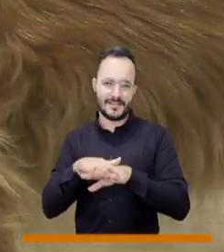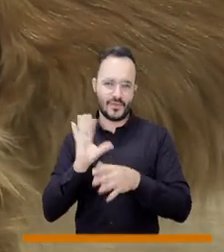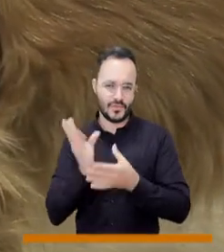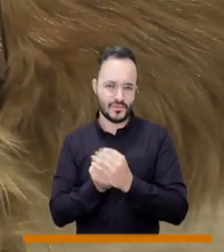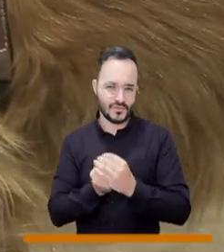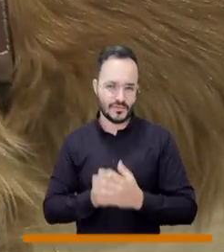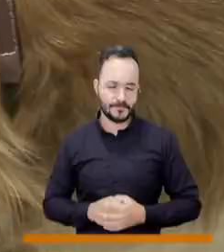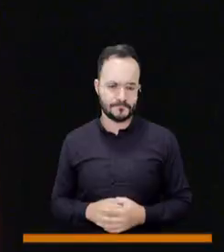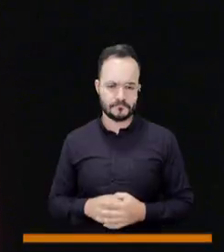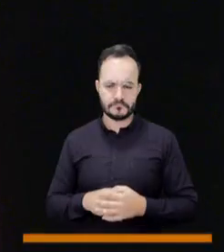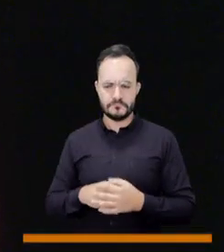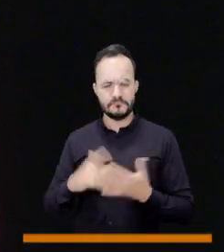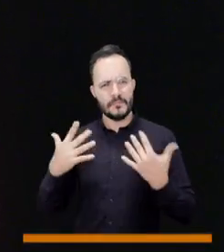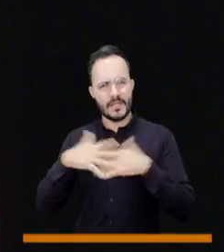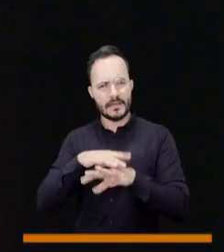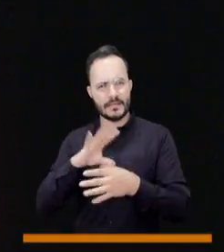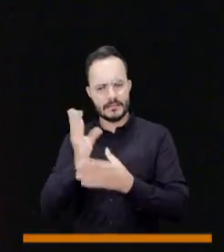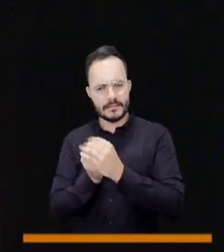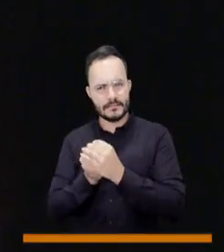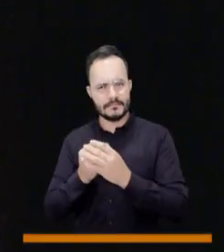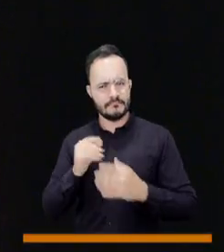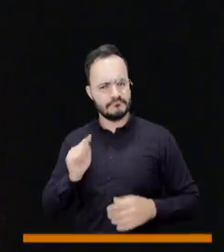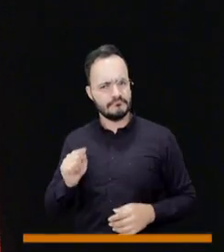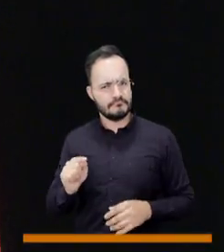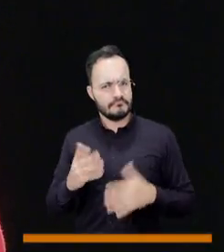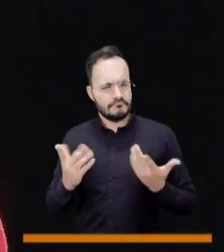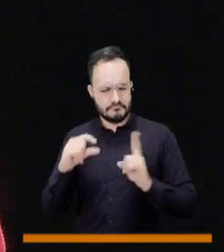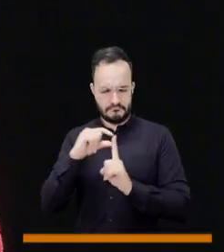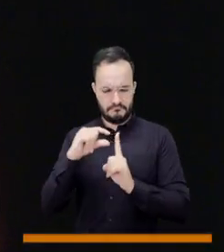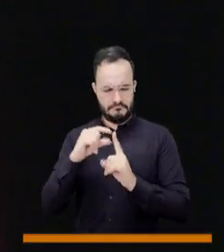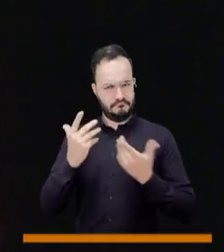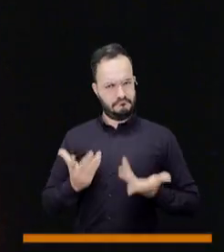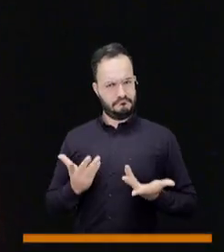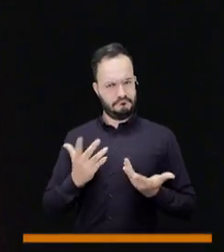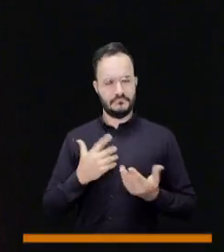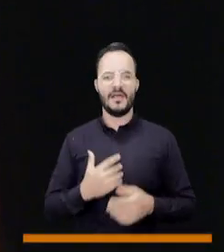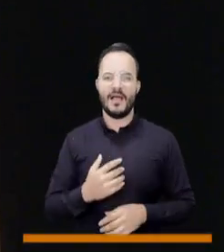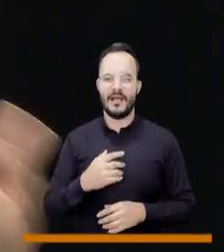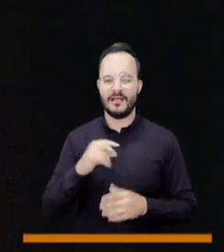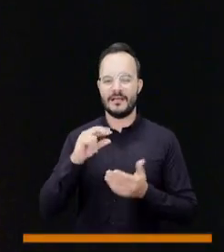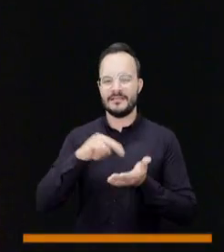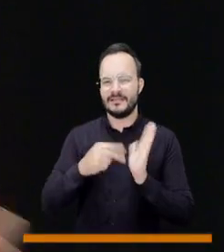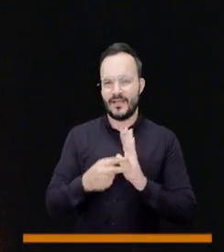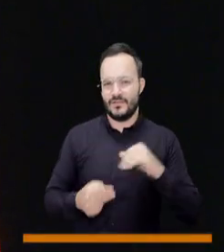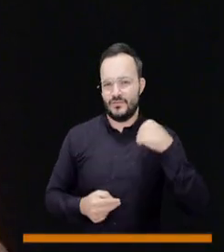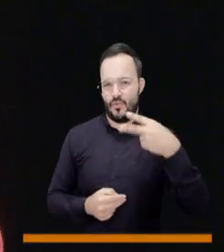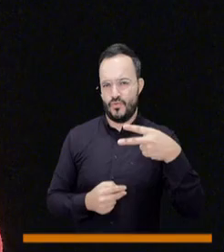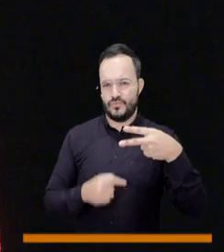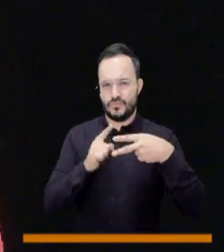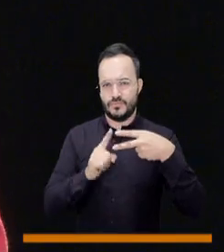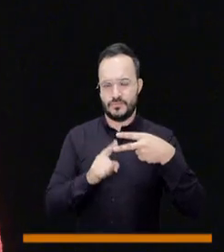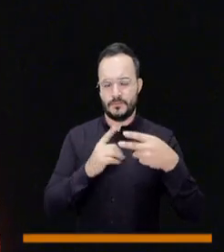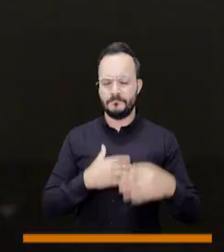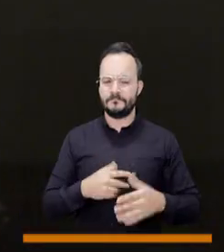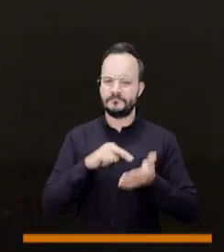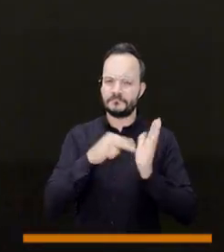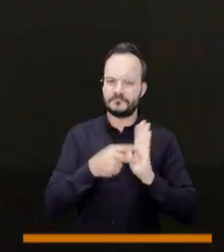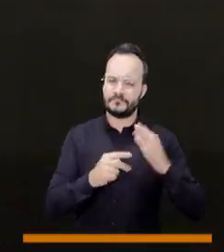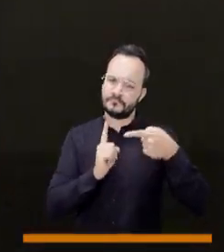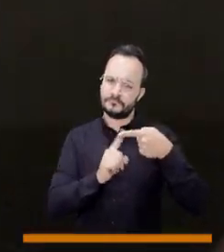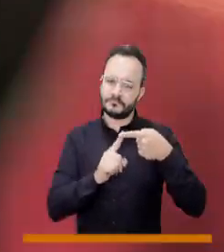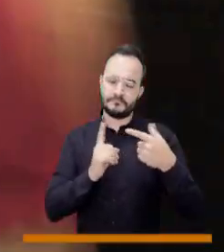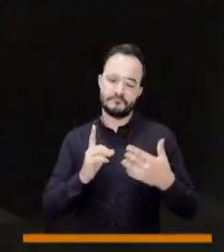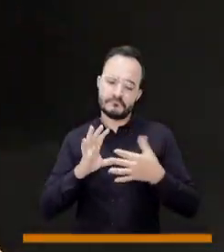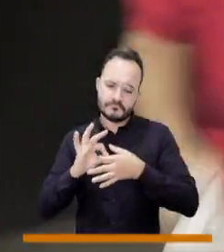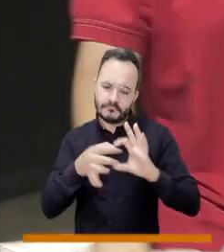red inclusión ya que la palabra pues red para nosotros significa tiene dos significados el primer